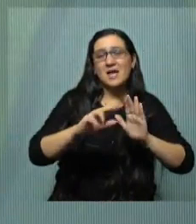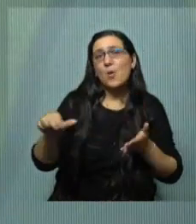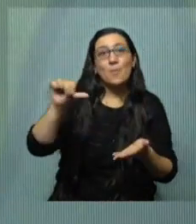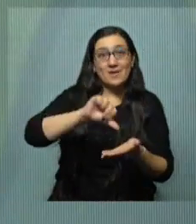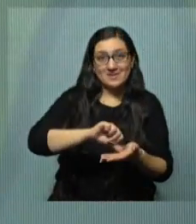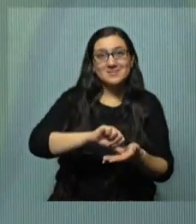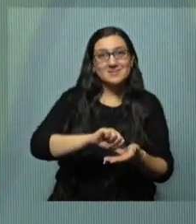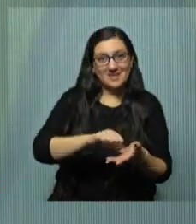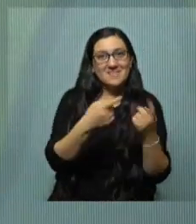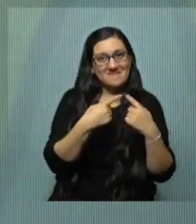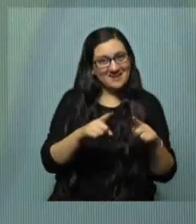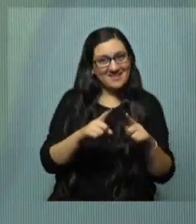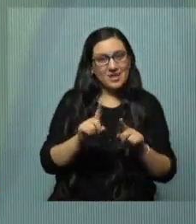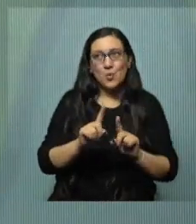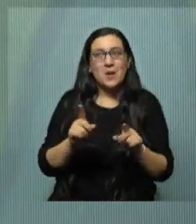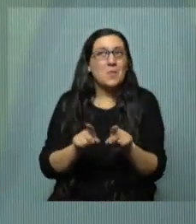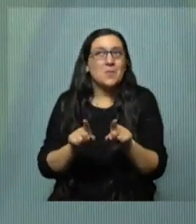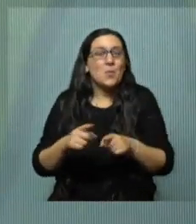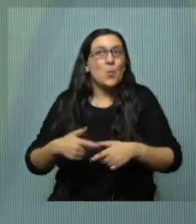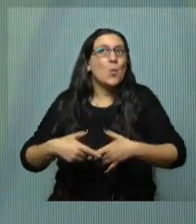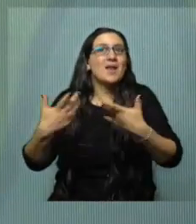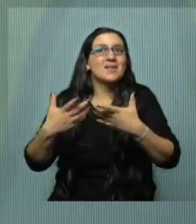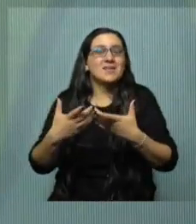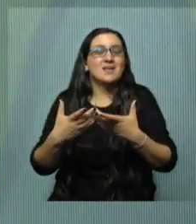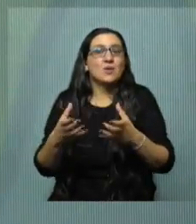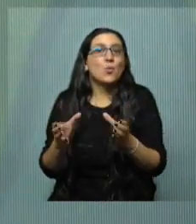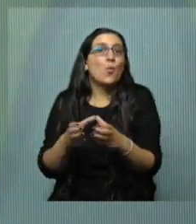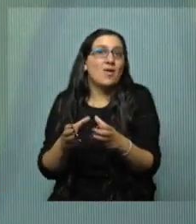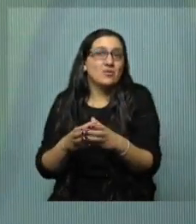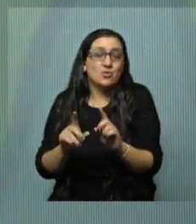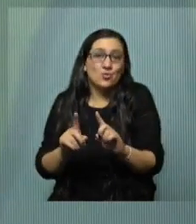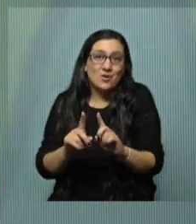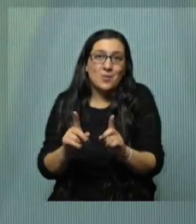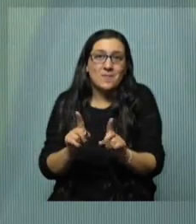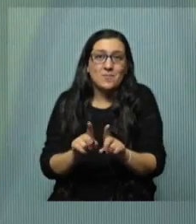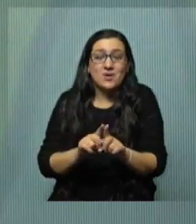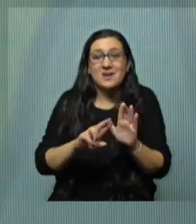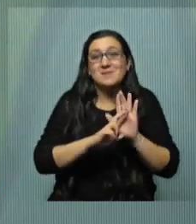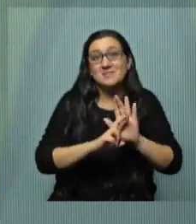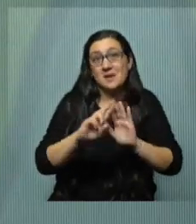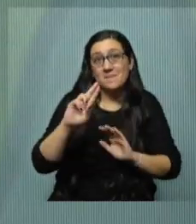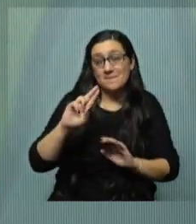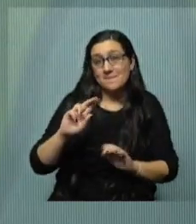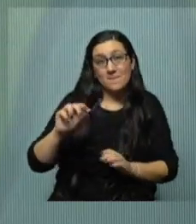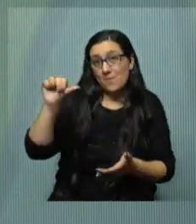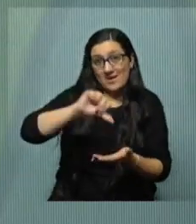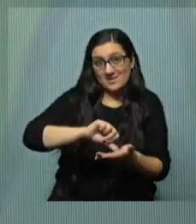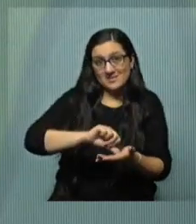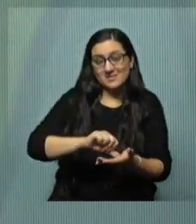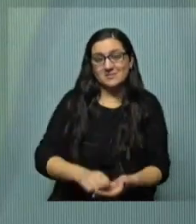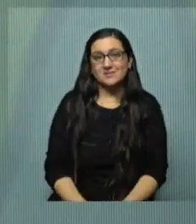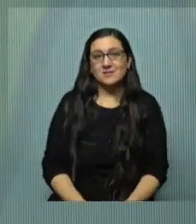la carga que tiene esta, ¿no? Más allá de lo que nosotros nacimos en este país, ¿no? Pero sí que hay, me parece, un montón de